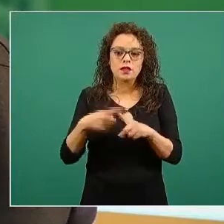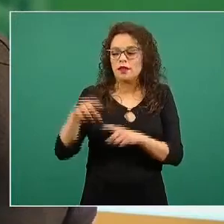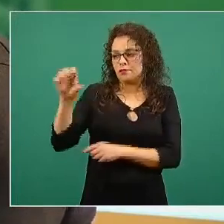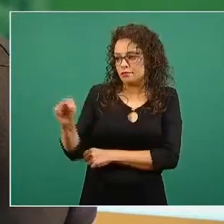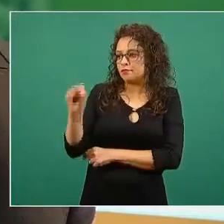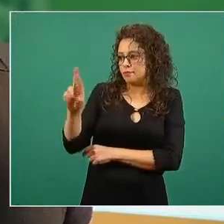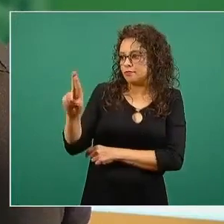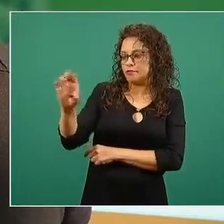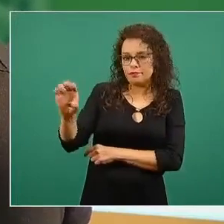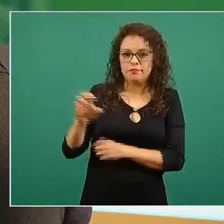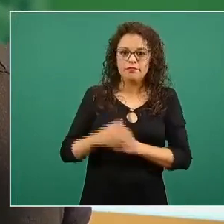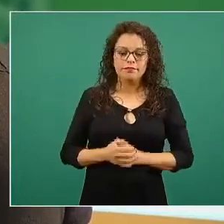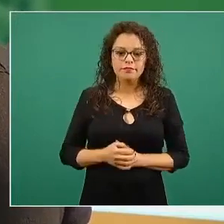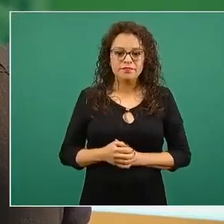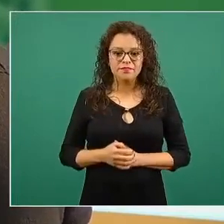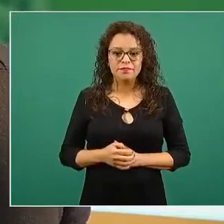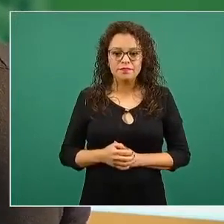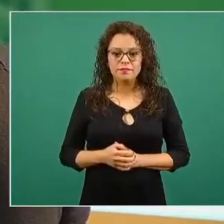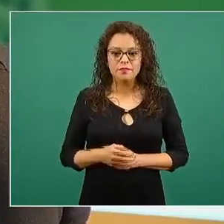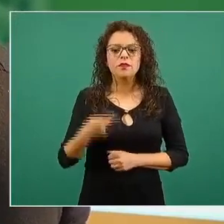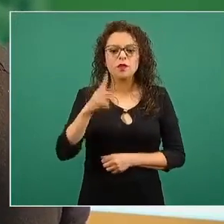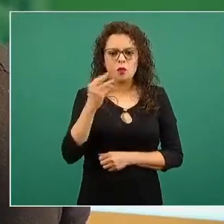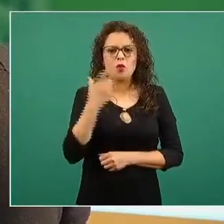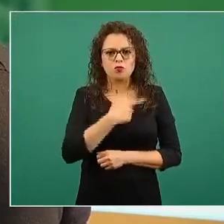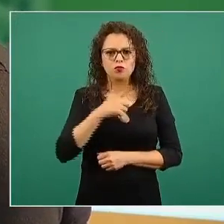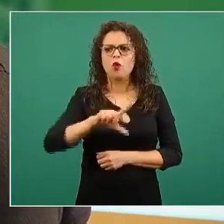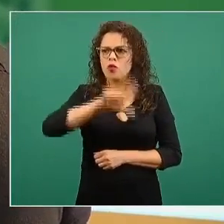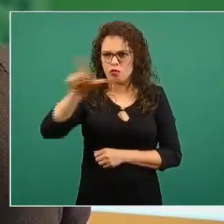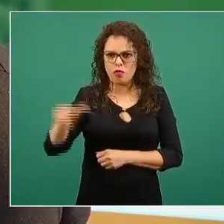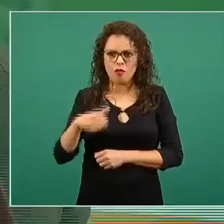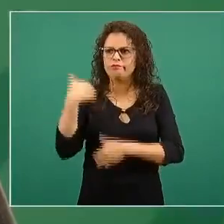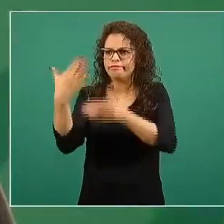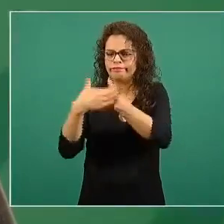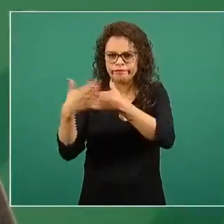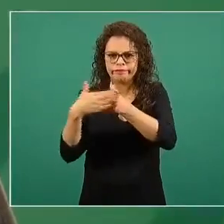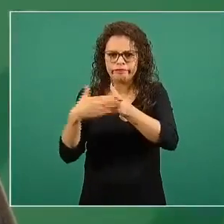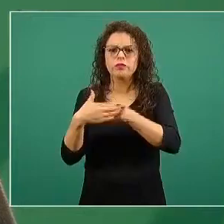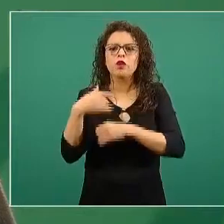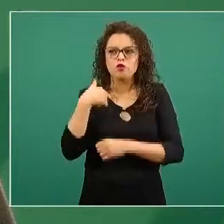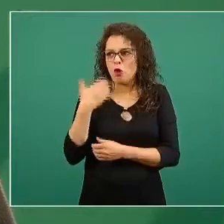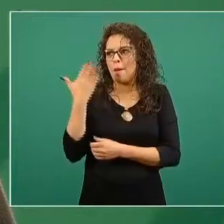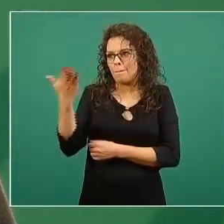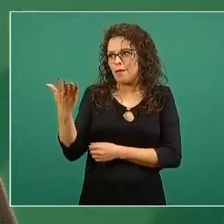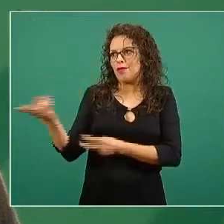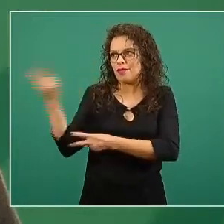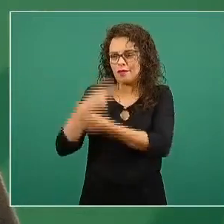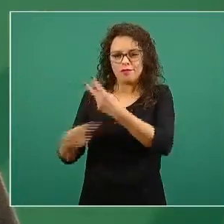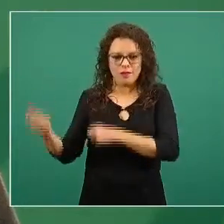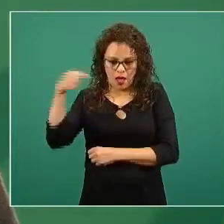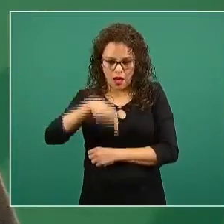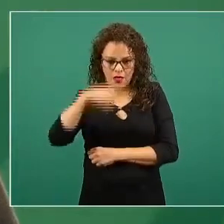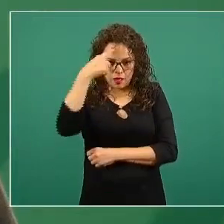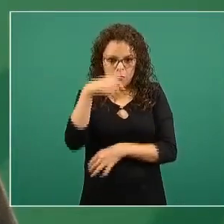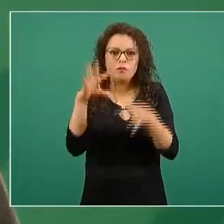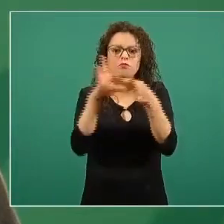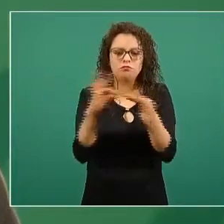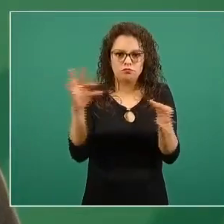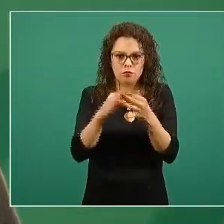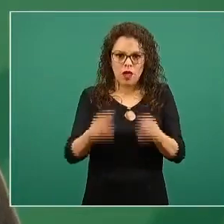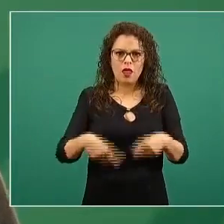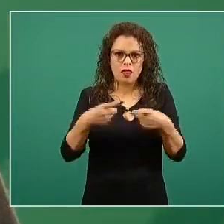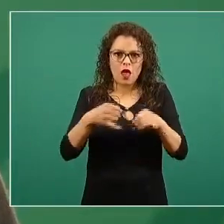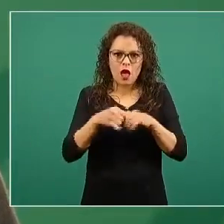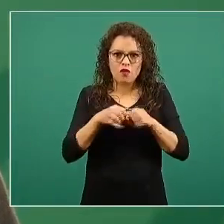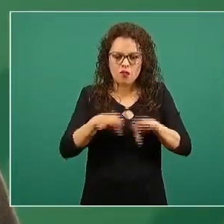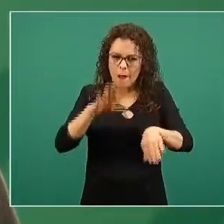Exteriores, y con mucho gusto les pediremos en un futuro próximo nos acompañen para poder brindar la información a lo mejor